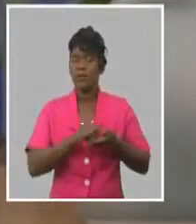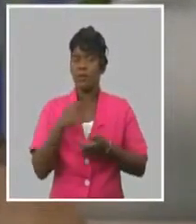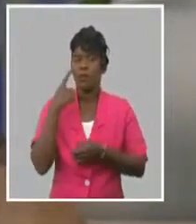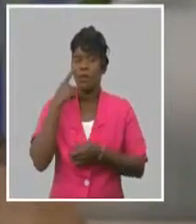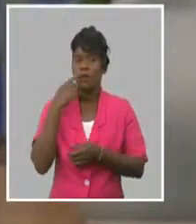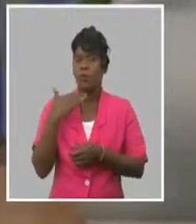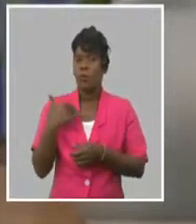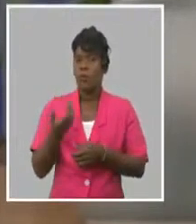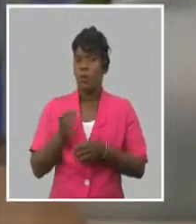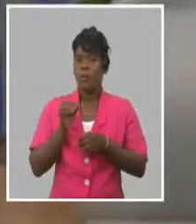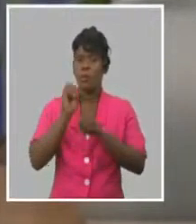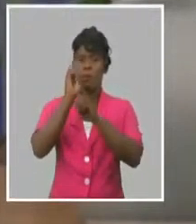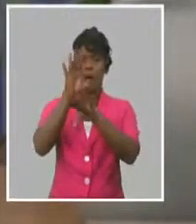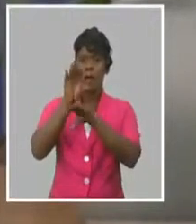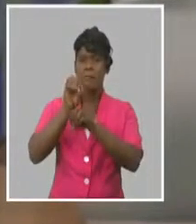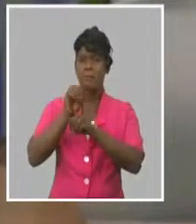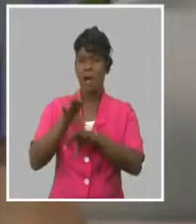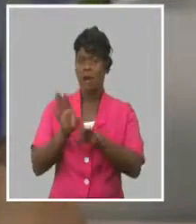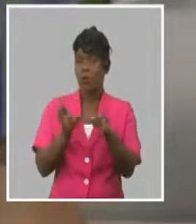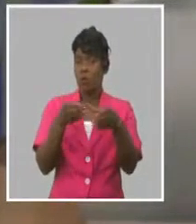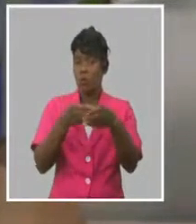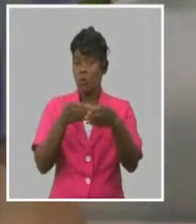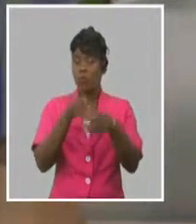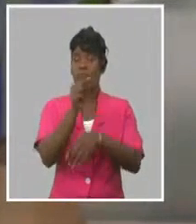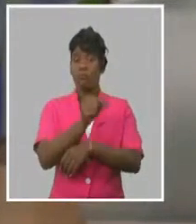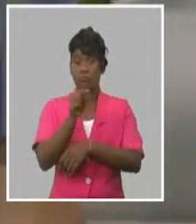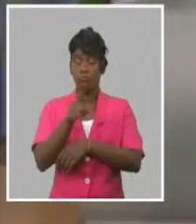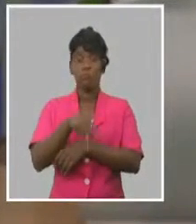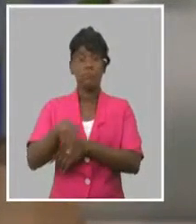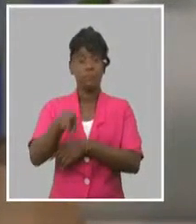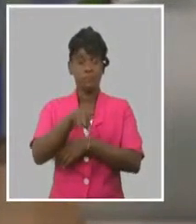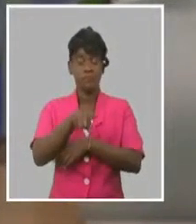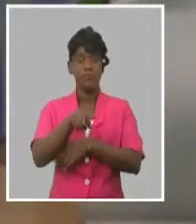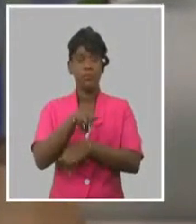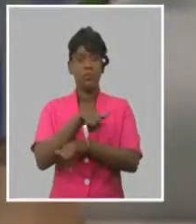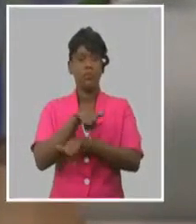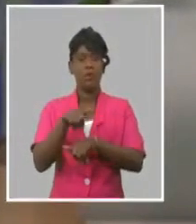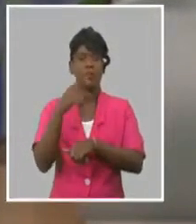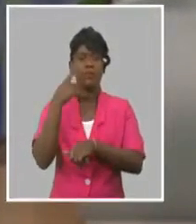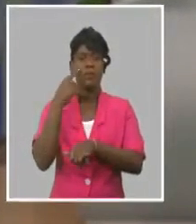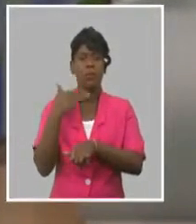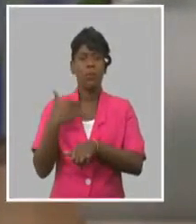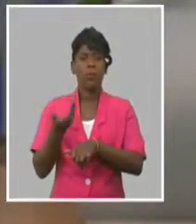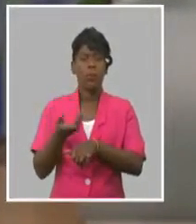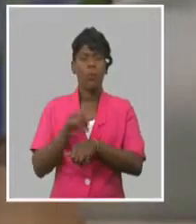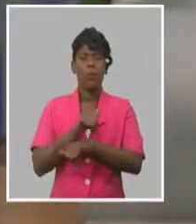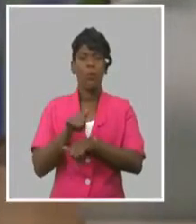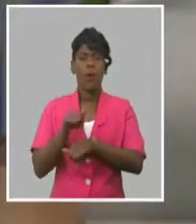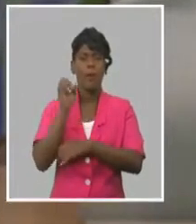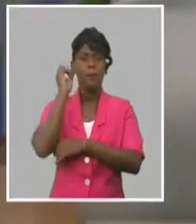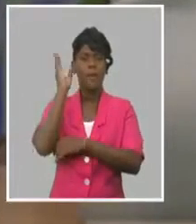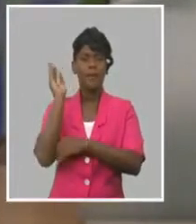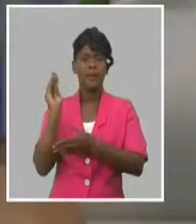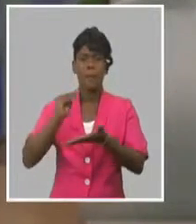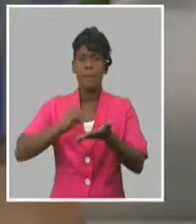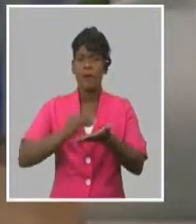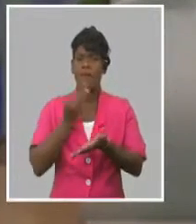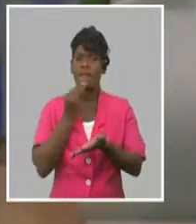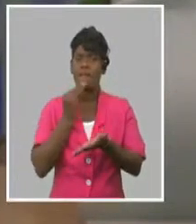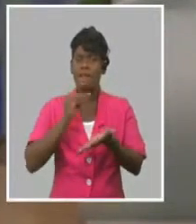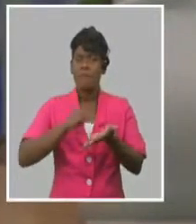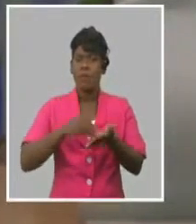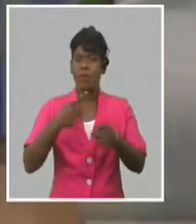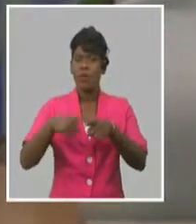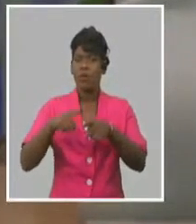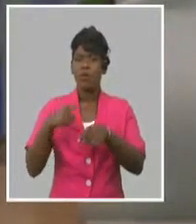ha publicado por todo un grupo de personas alrededor del ordenamiento, de la especulación que hay del alcance de la tarea de